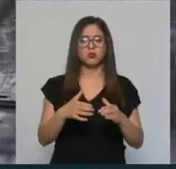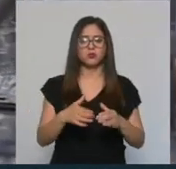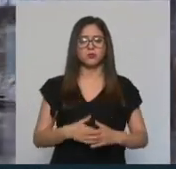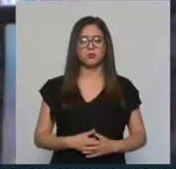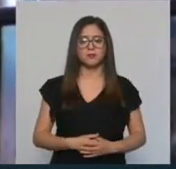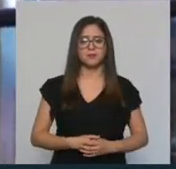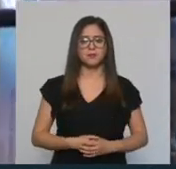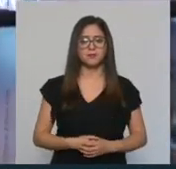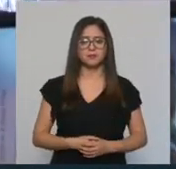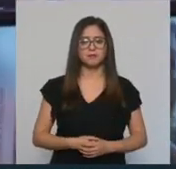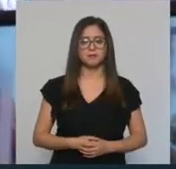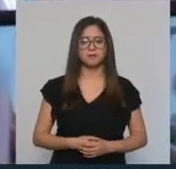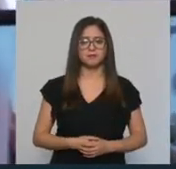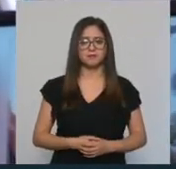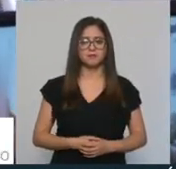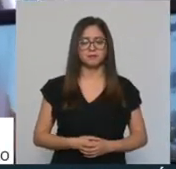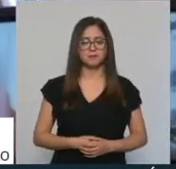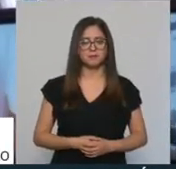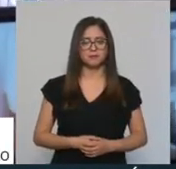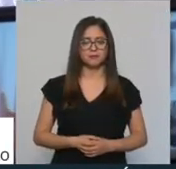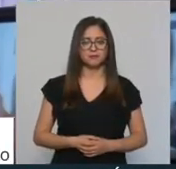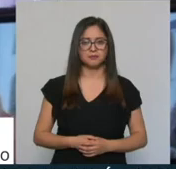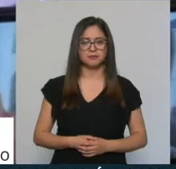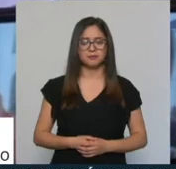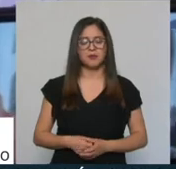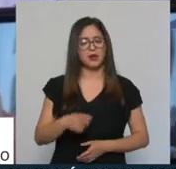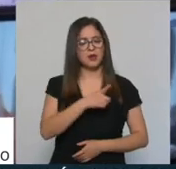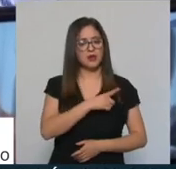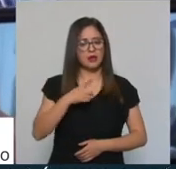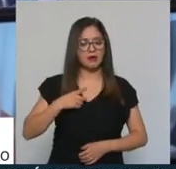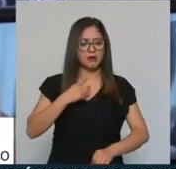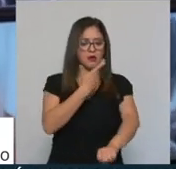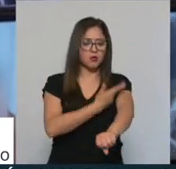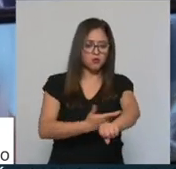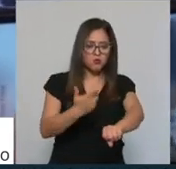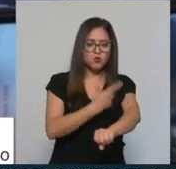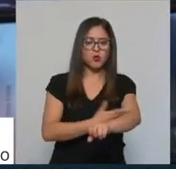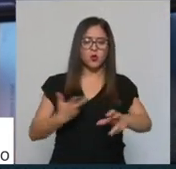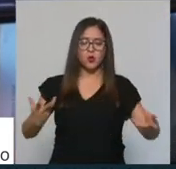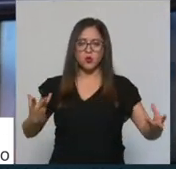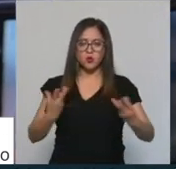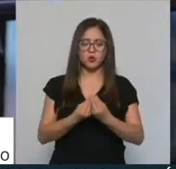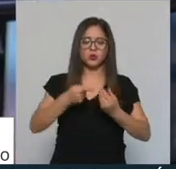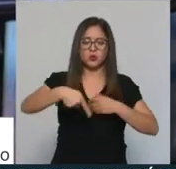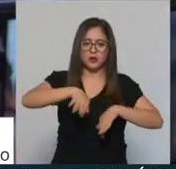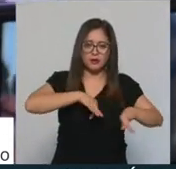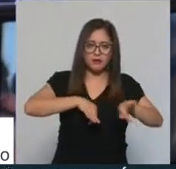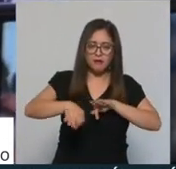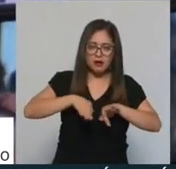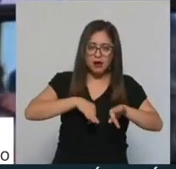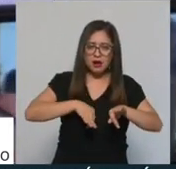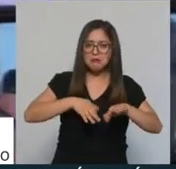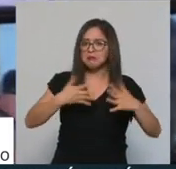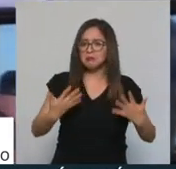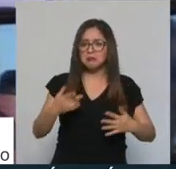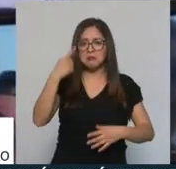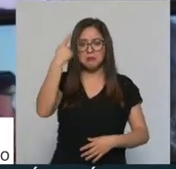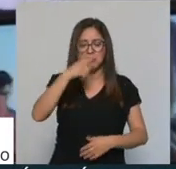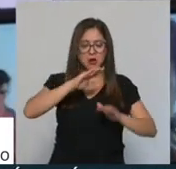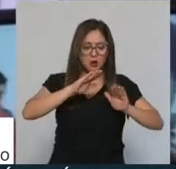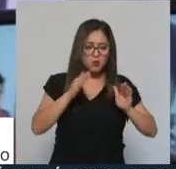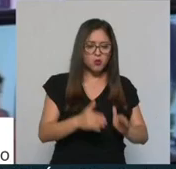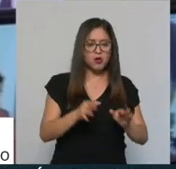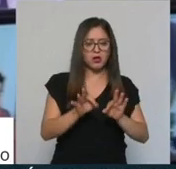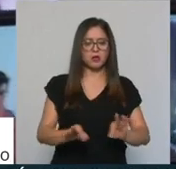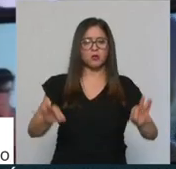hecho. Hay que ajustar también, hay que trabajar para que mejore nuestra cultura